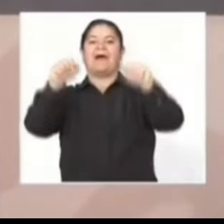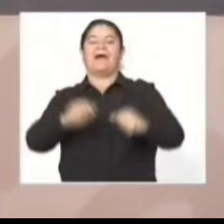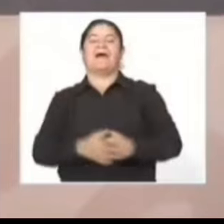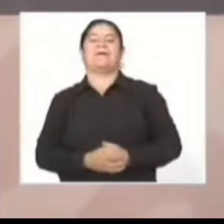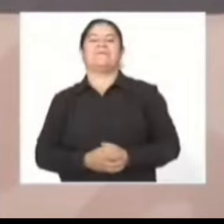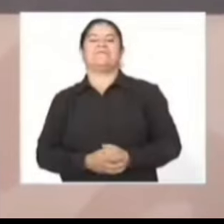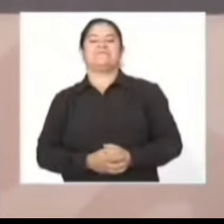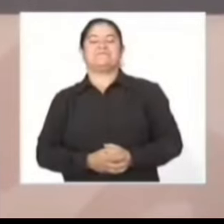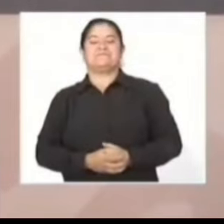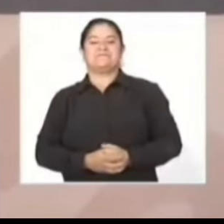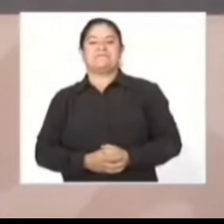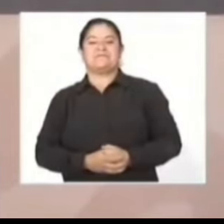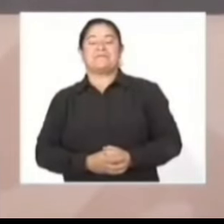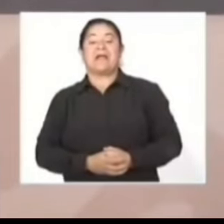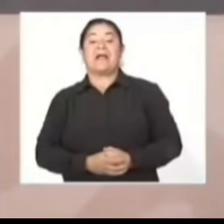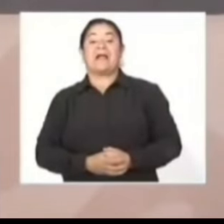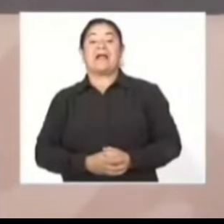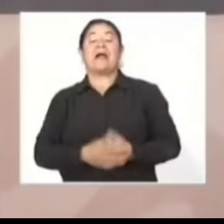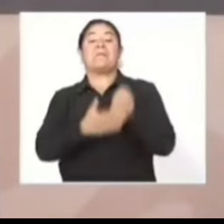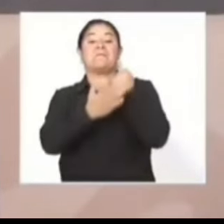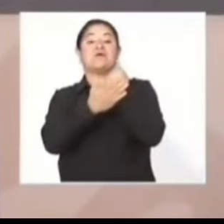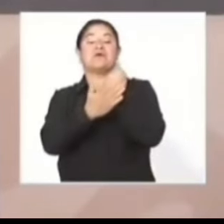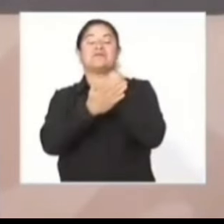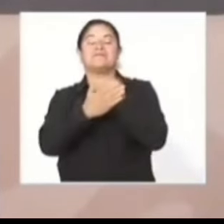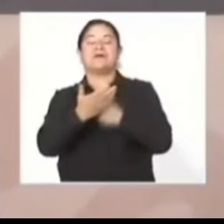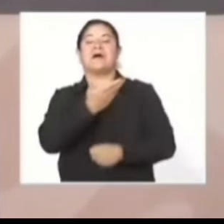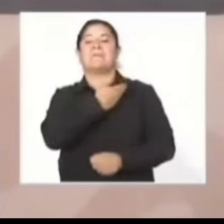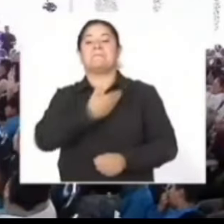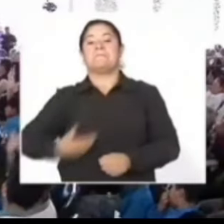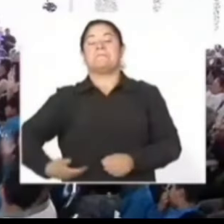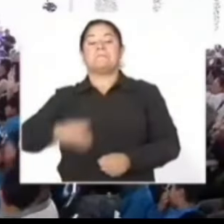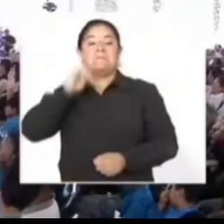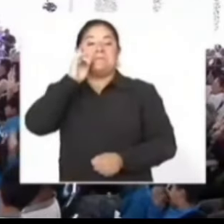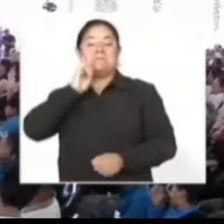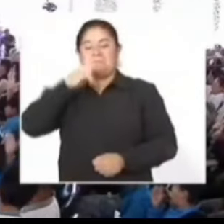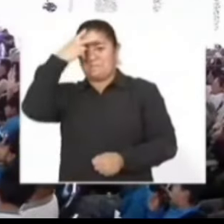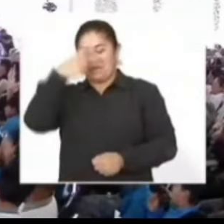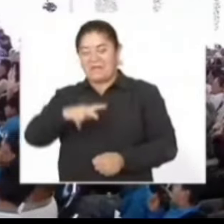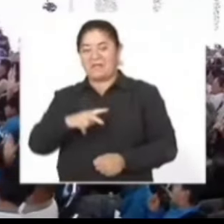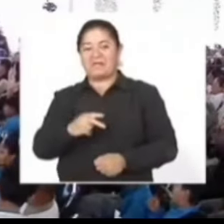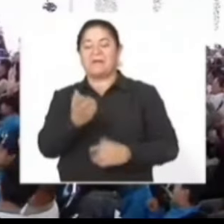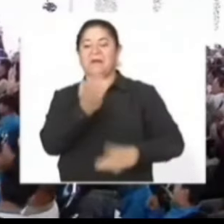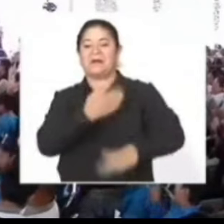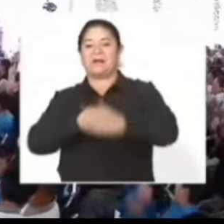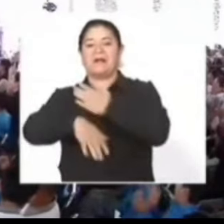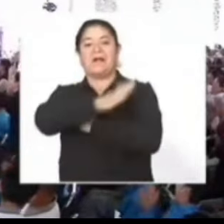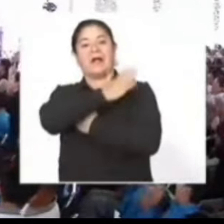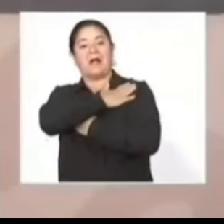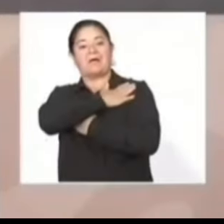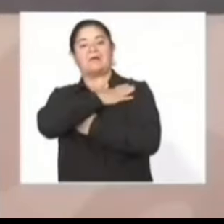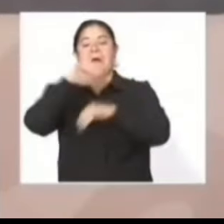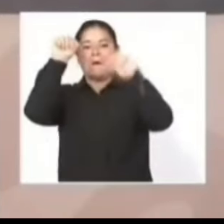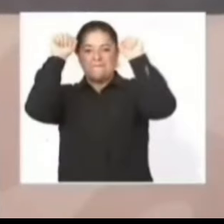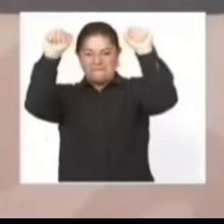¡Que viva la próxima presidenta de México, Claudia Sheinbaum!